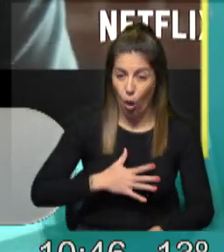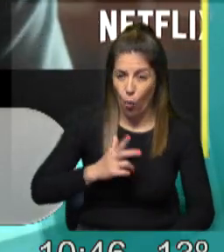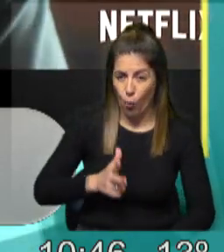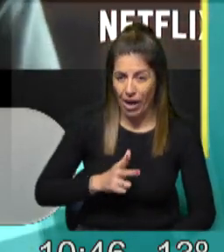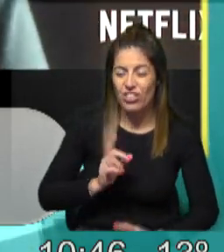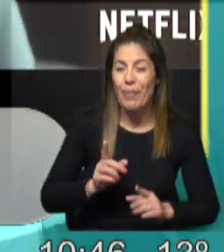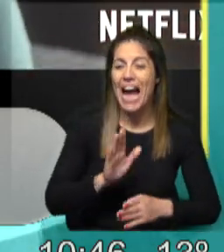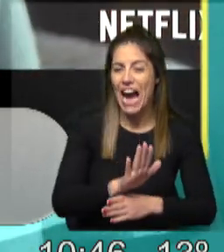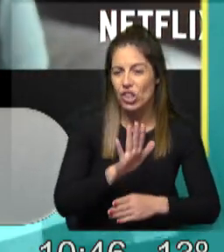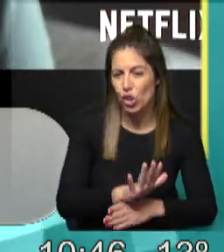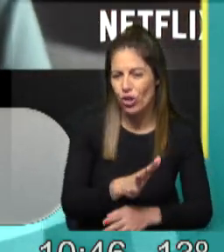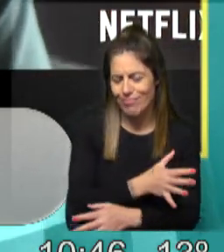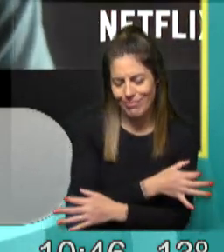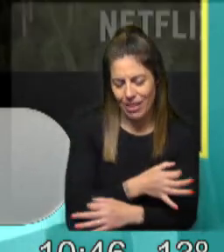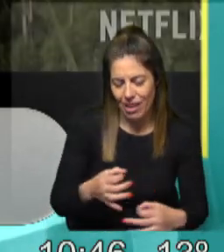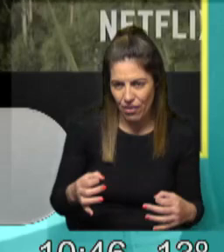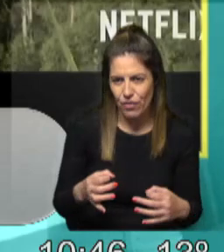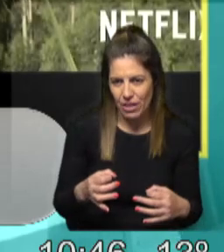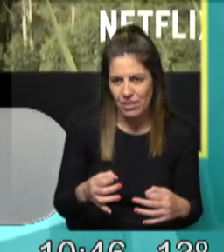son absolutamente increíbles. Acá tenemos